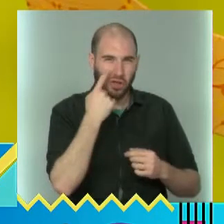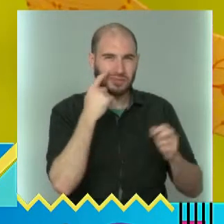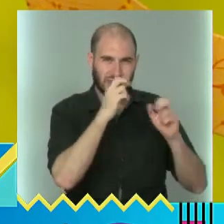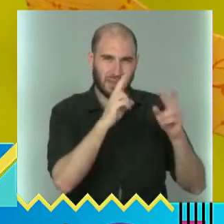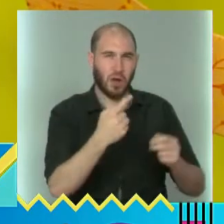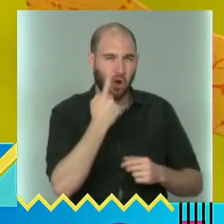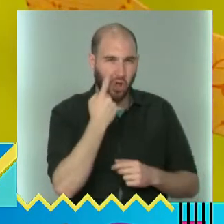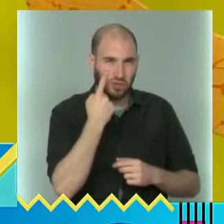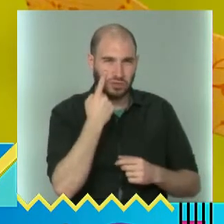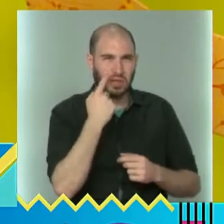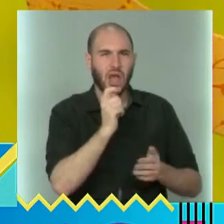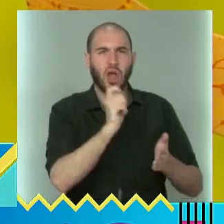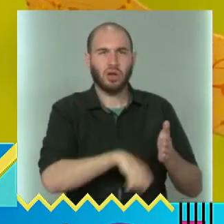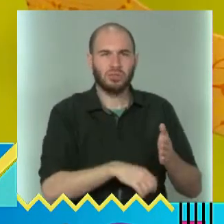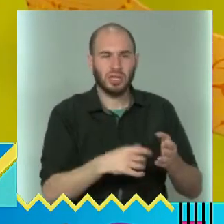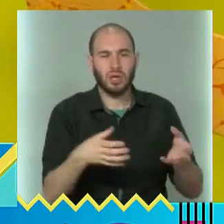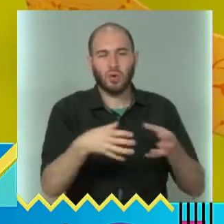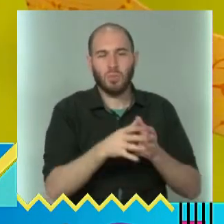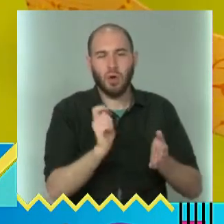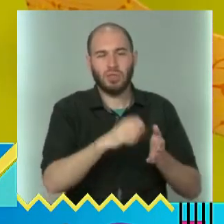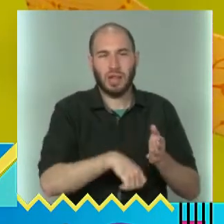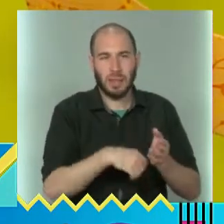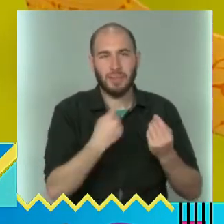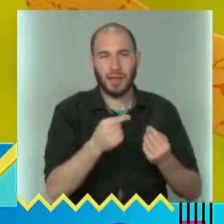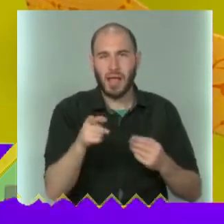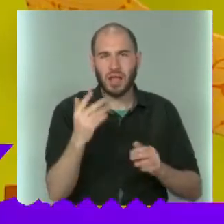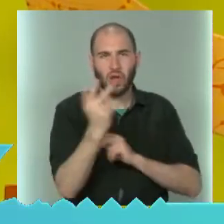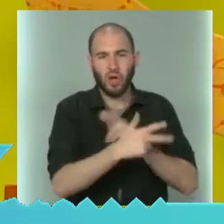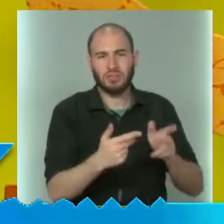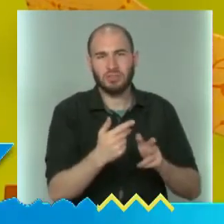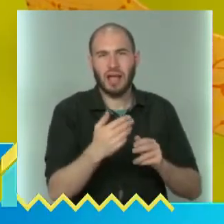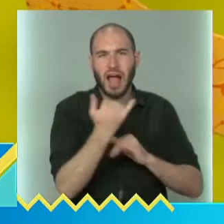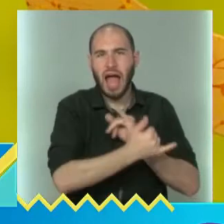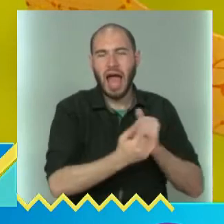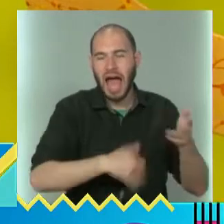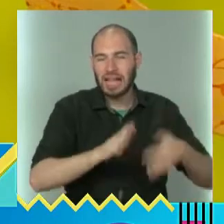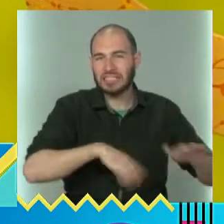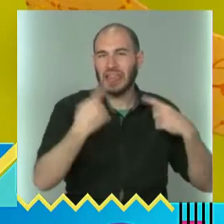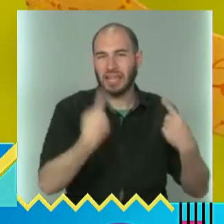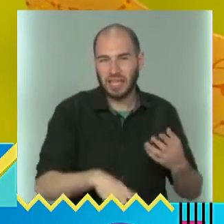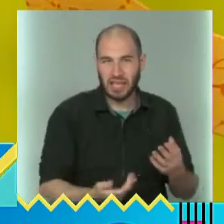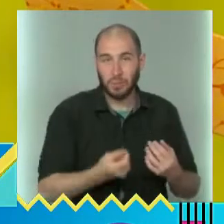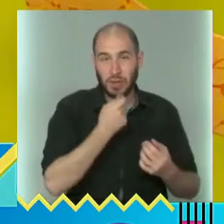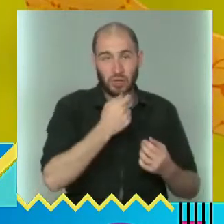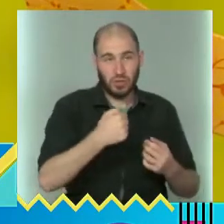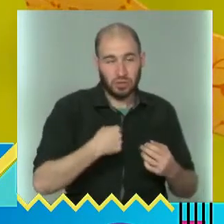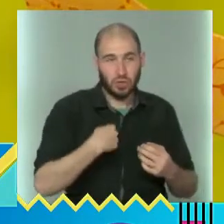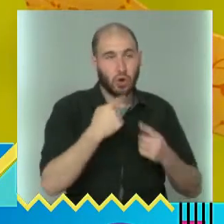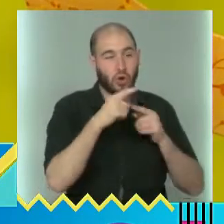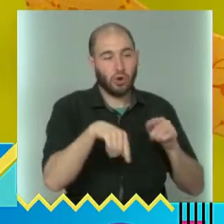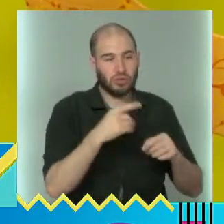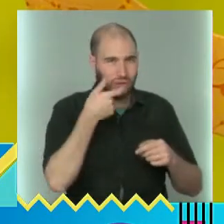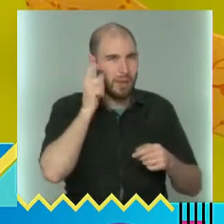tema y lo contrata a una organización para que les diga lo que tienen que hacer. Entonces, como yo, suponete que fuera consultora,